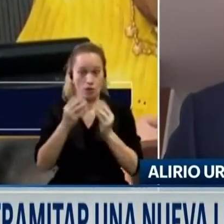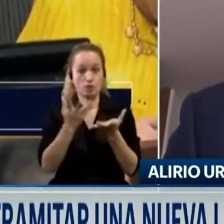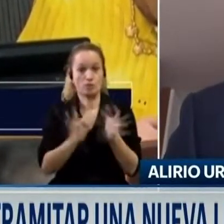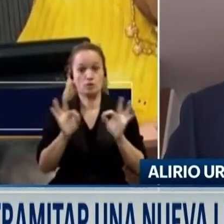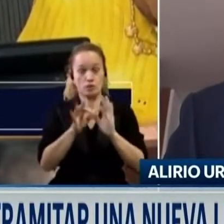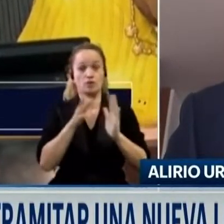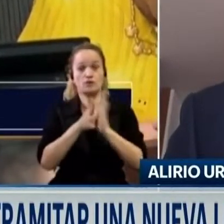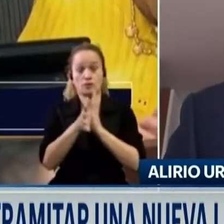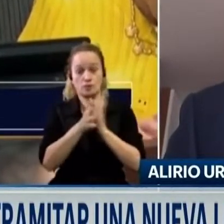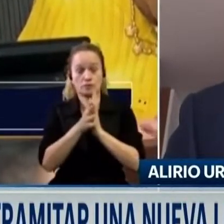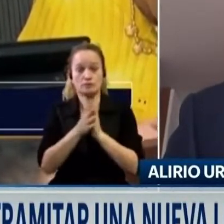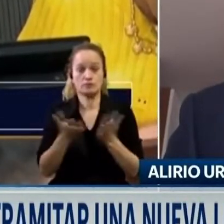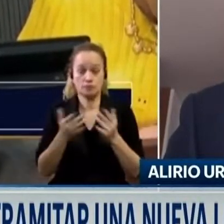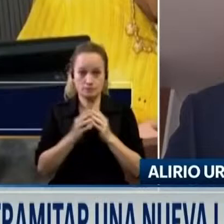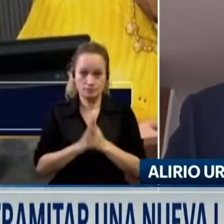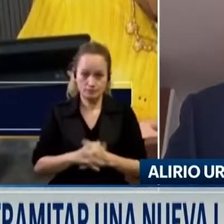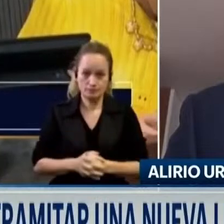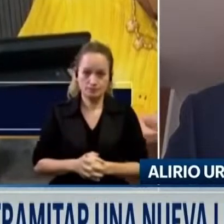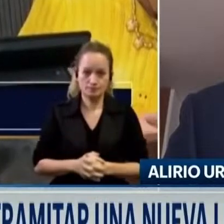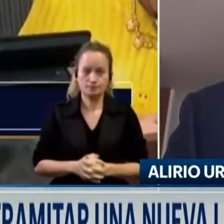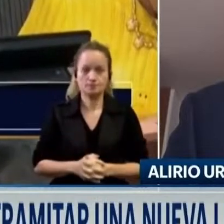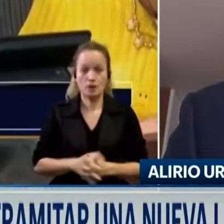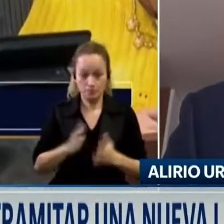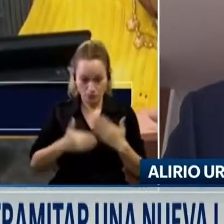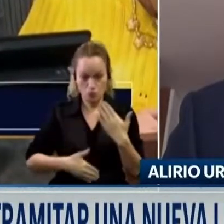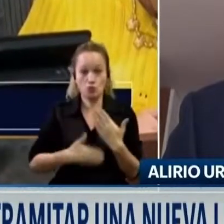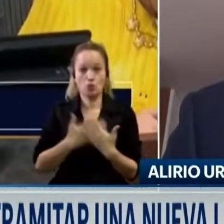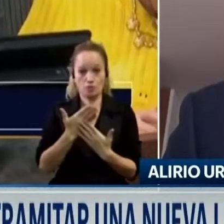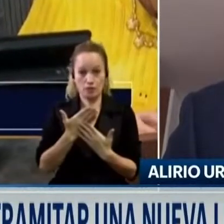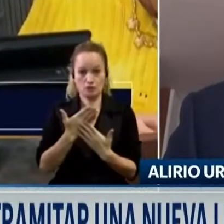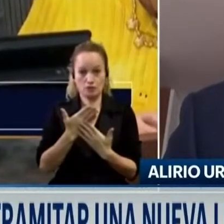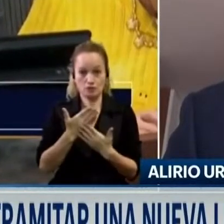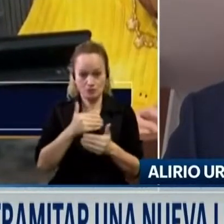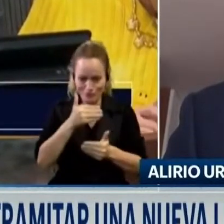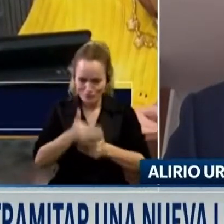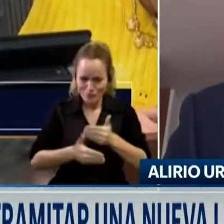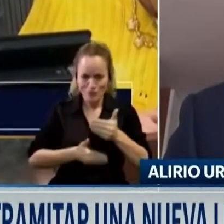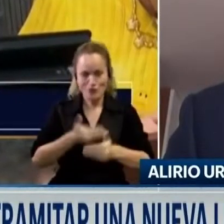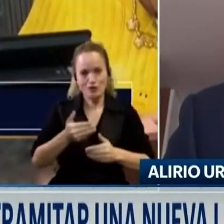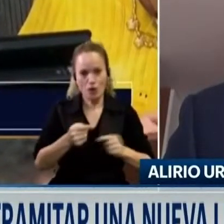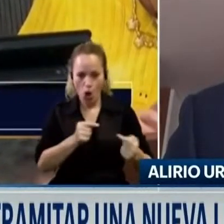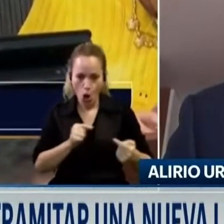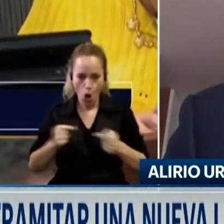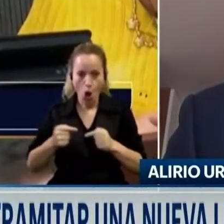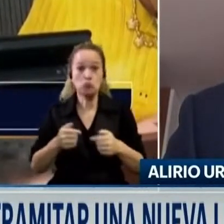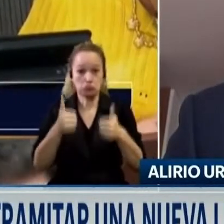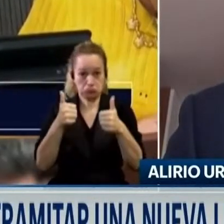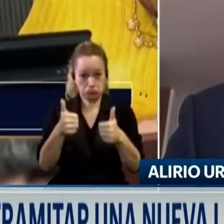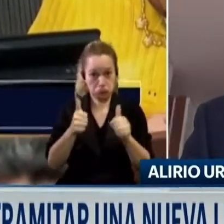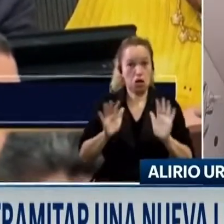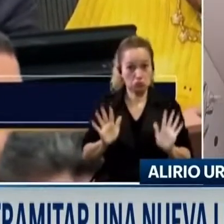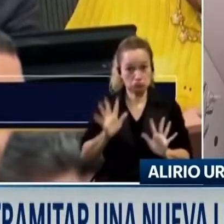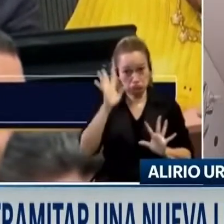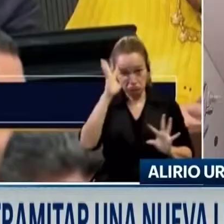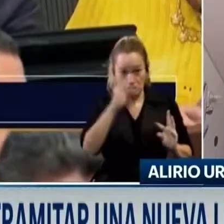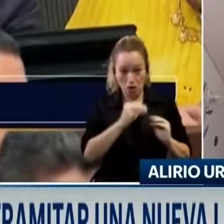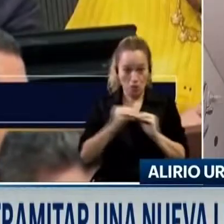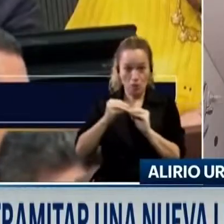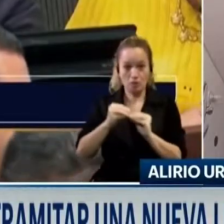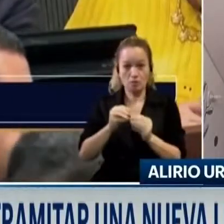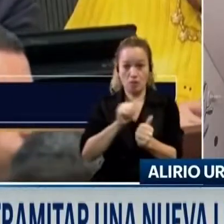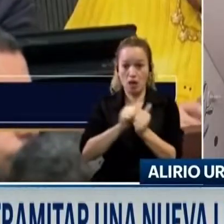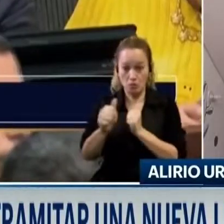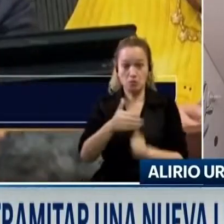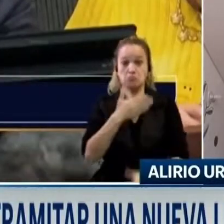se acoge tendrían que rotar el magistrado y habría otra ponencia hay una cosa que le pregunto